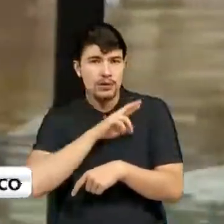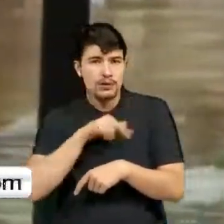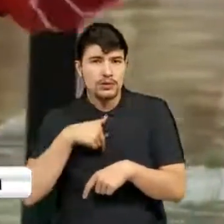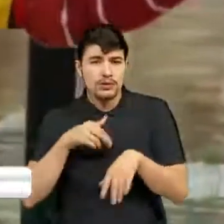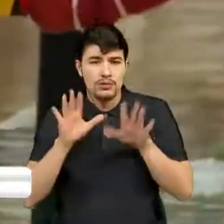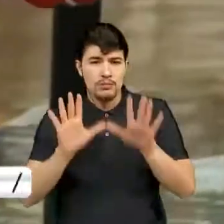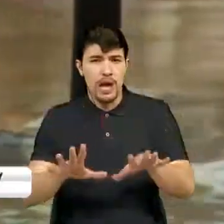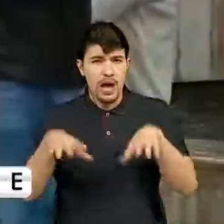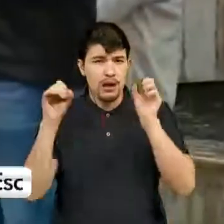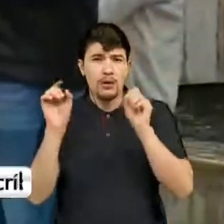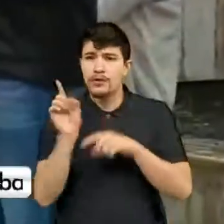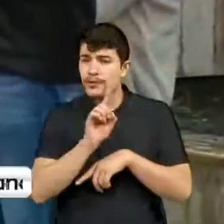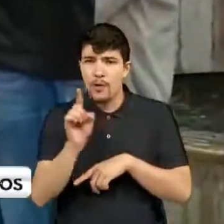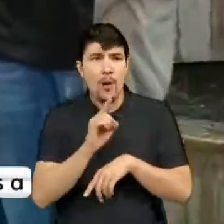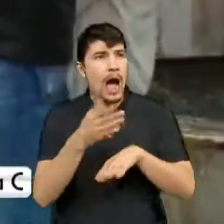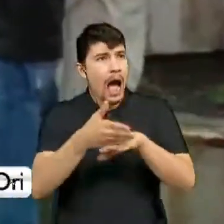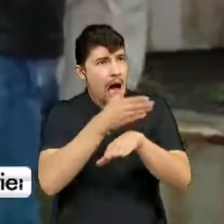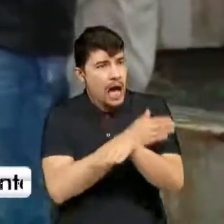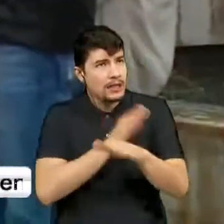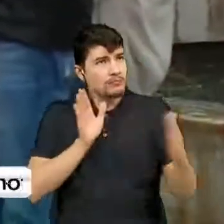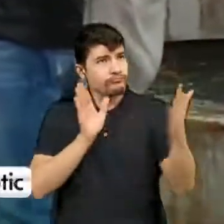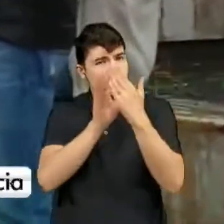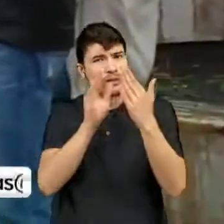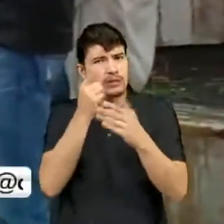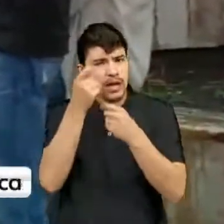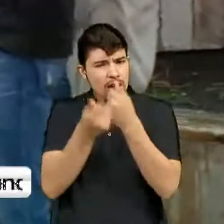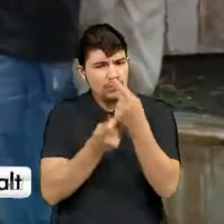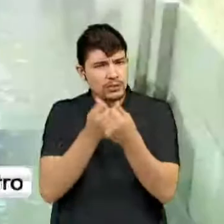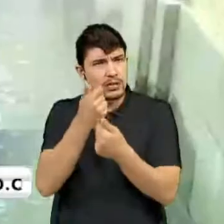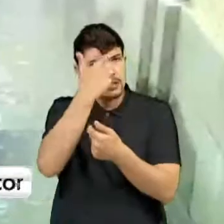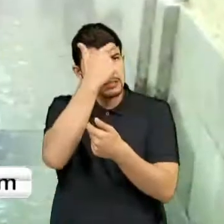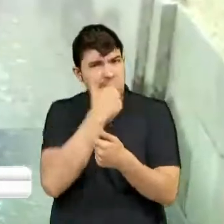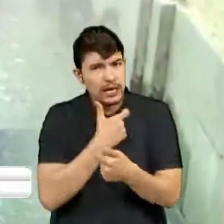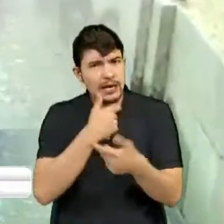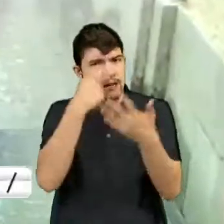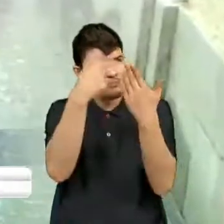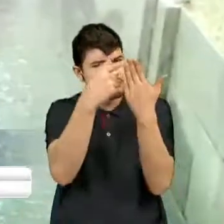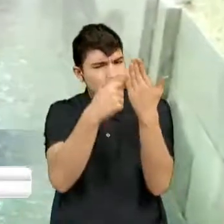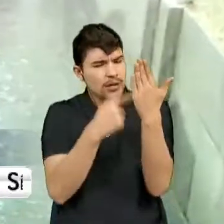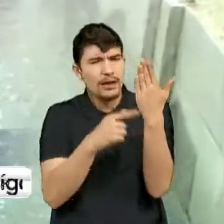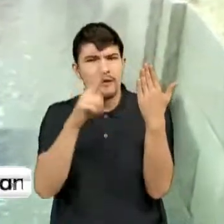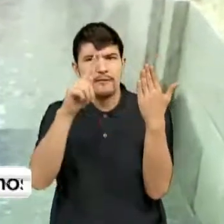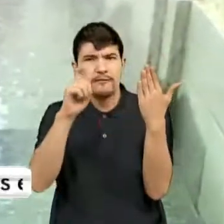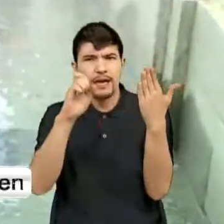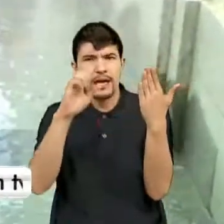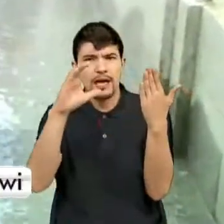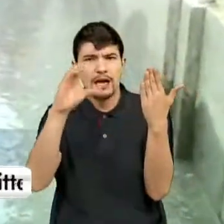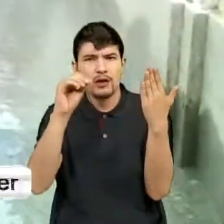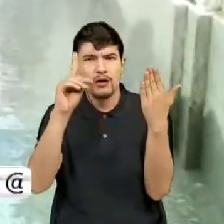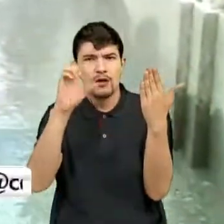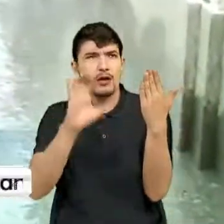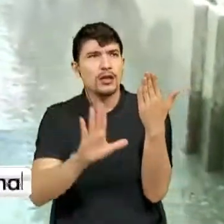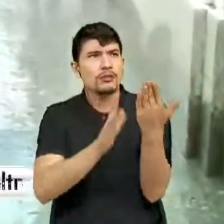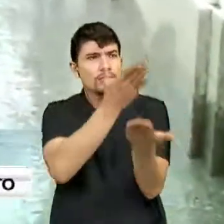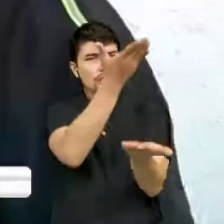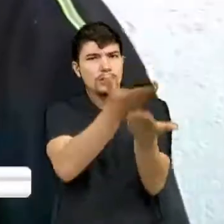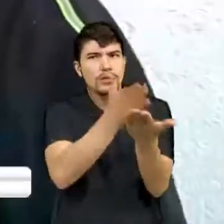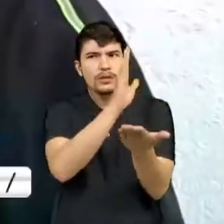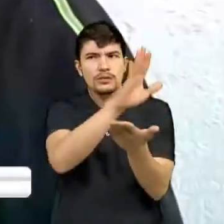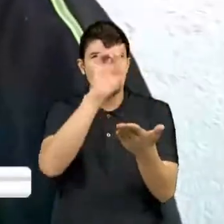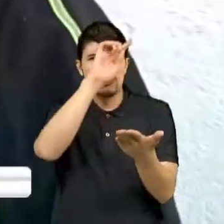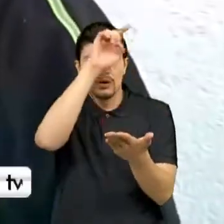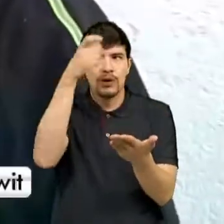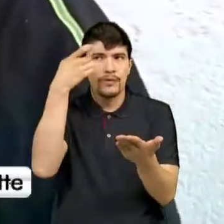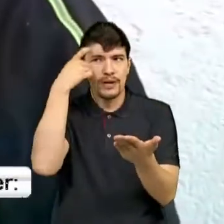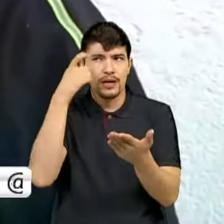hasta que haya una negociación seria en el pliego de peticiones que FECODE le presenta a este gobierno